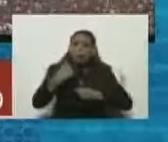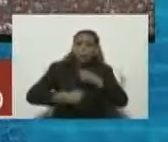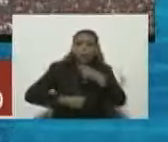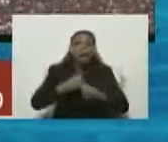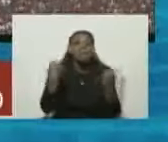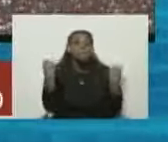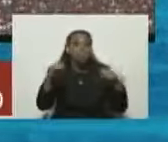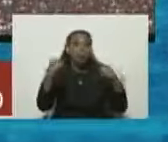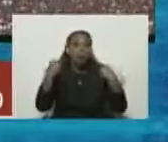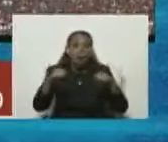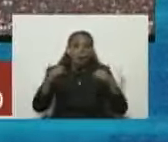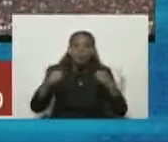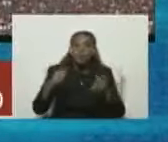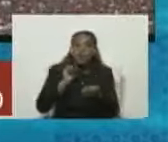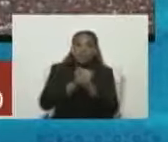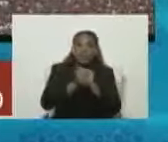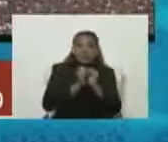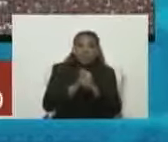Practico.